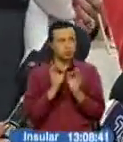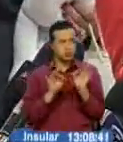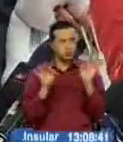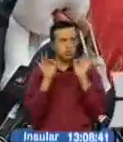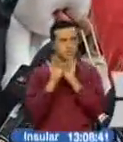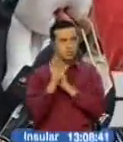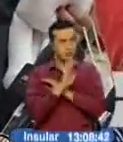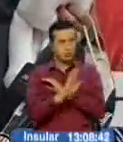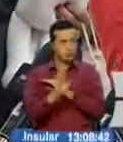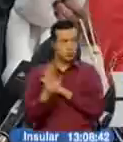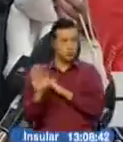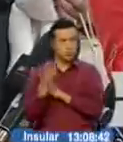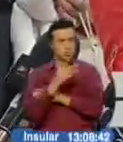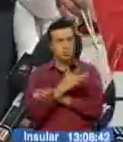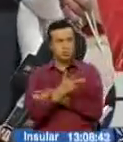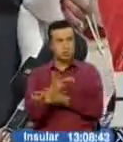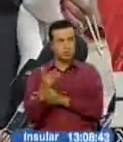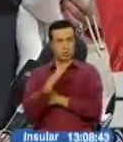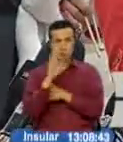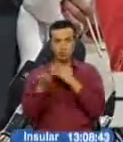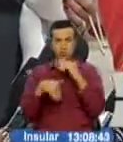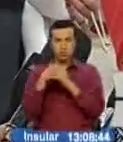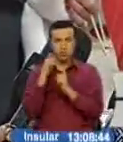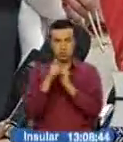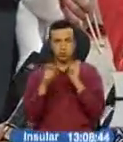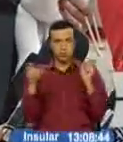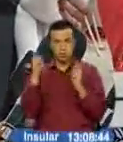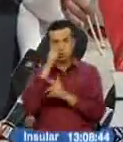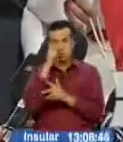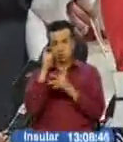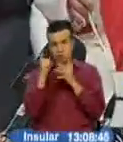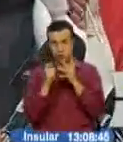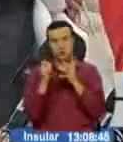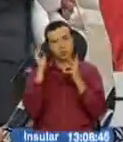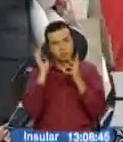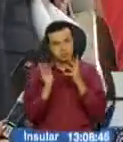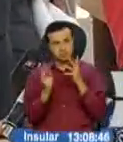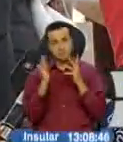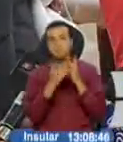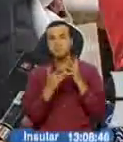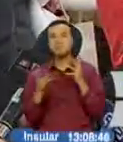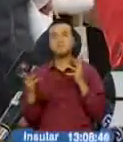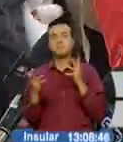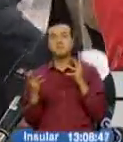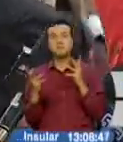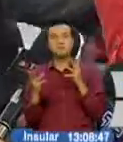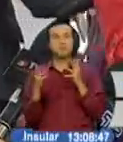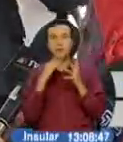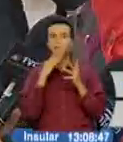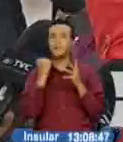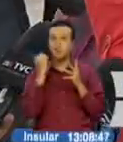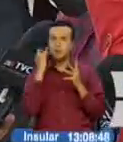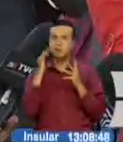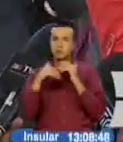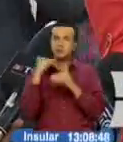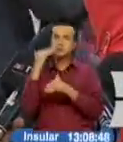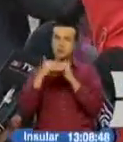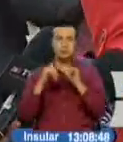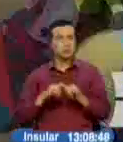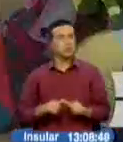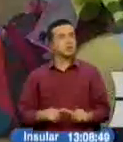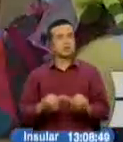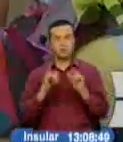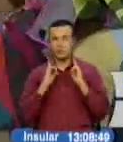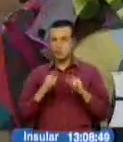que ustedes y toda la población necesite para que tengamos unos mejores días con